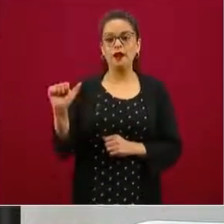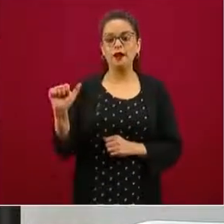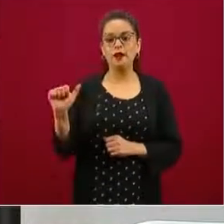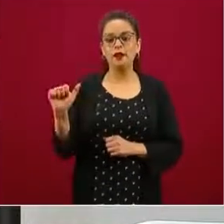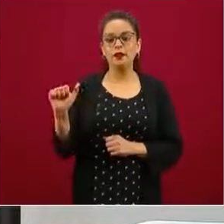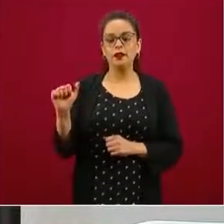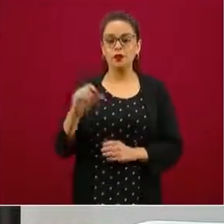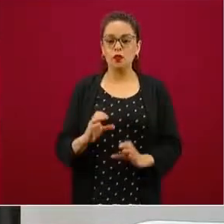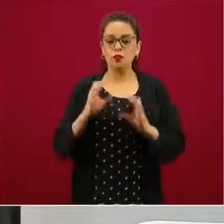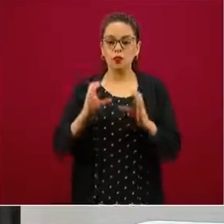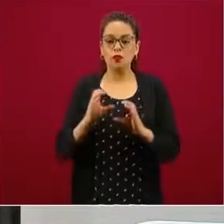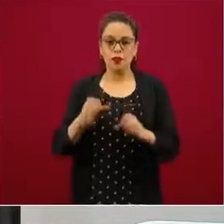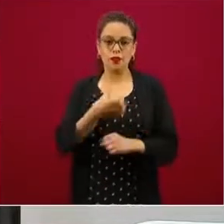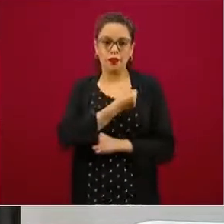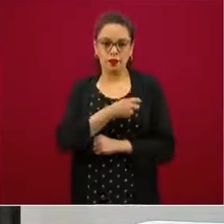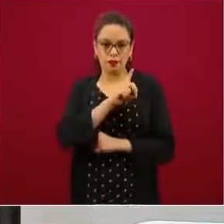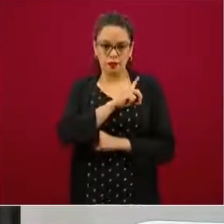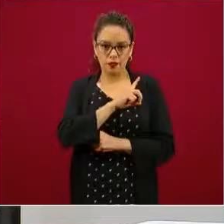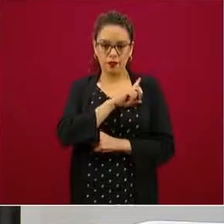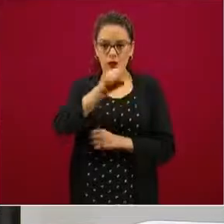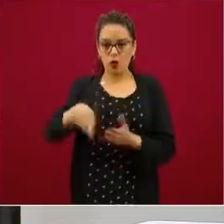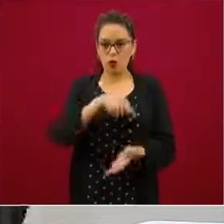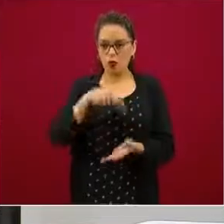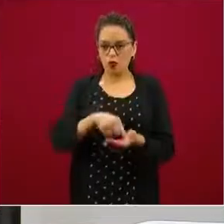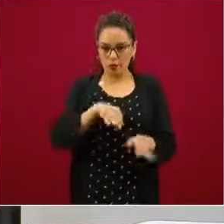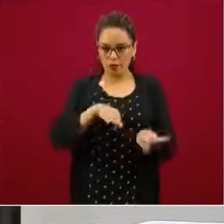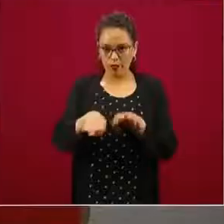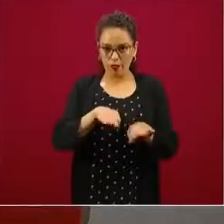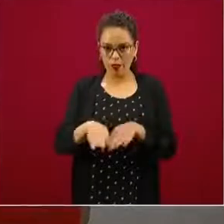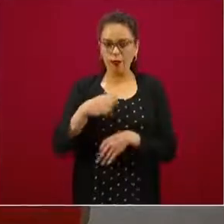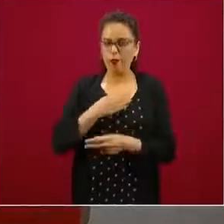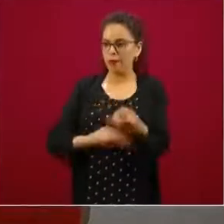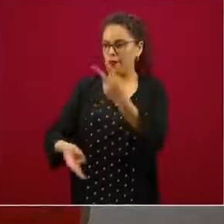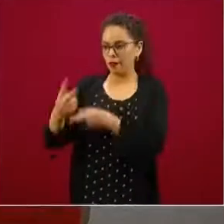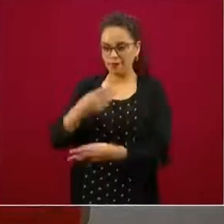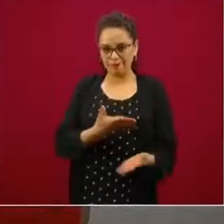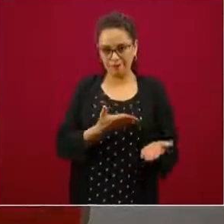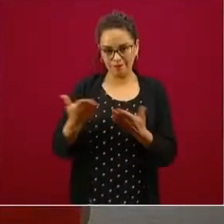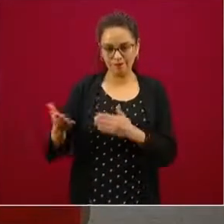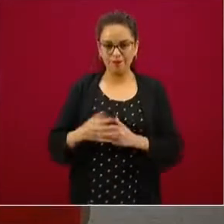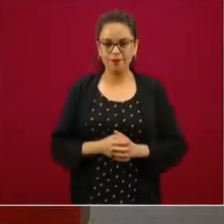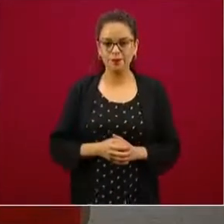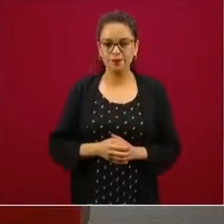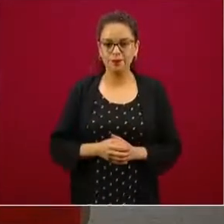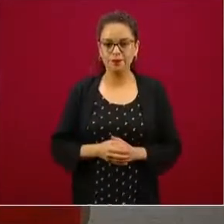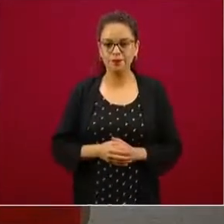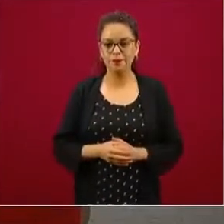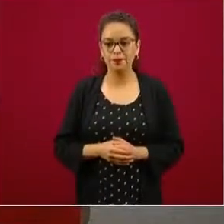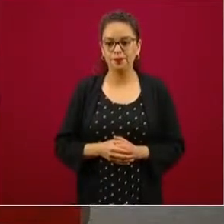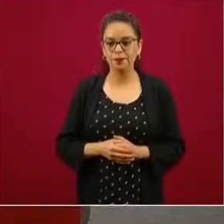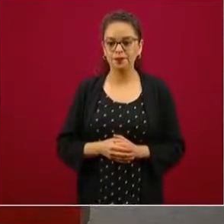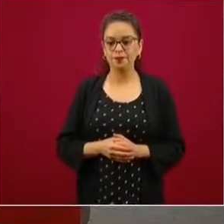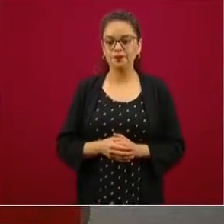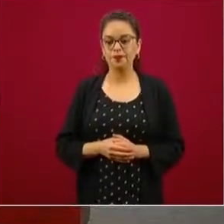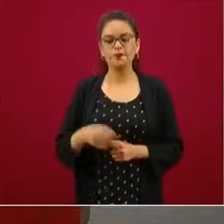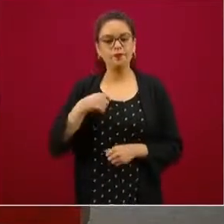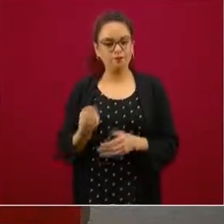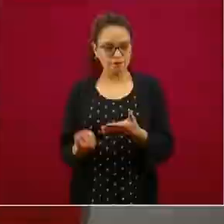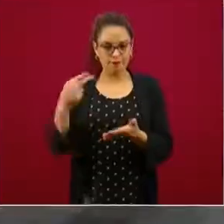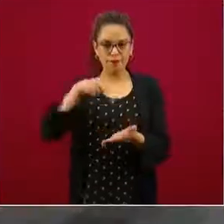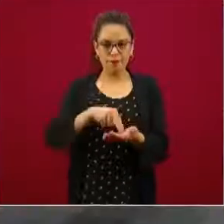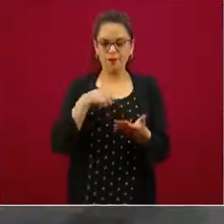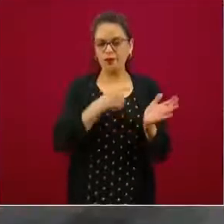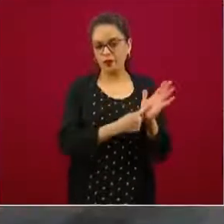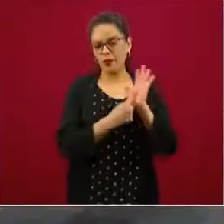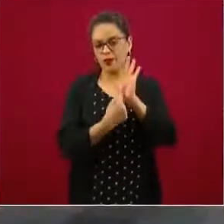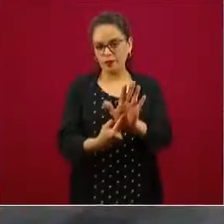seguridad sanitaria en el campo de trabajo. Bienvenidos también. Entonces, me permito ponerme de pie para presentar y